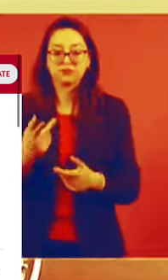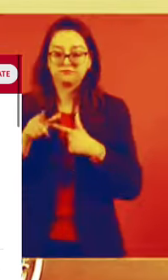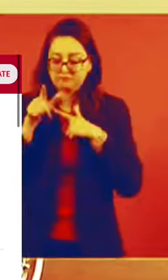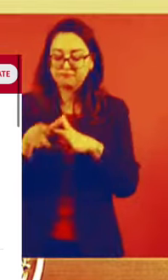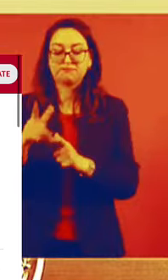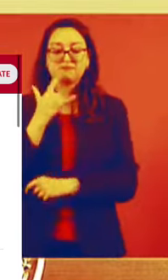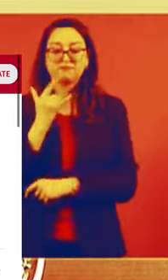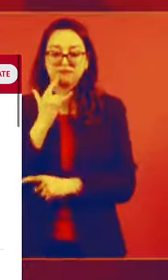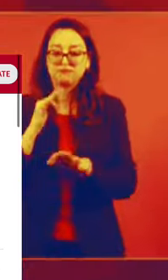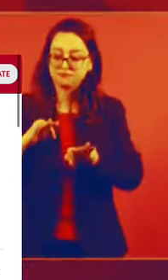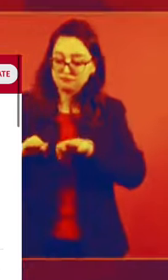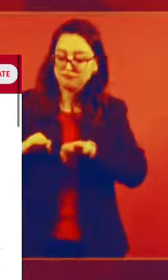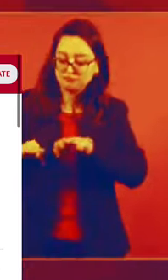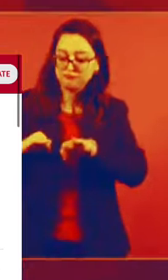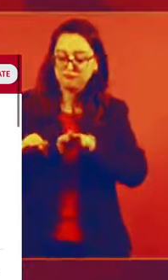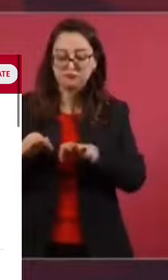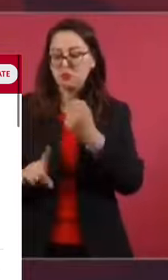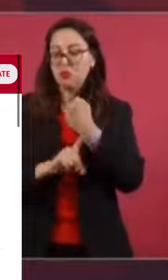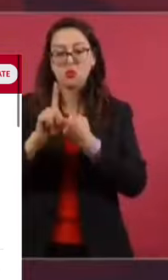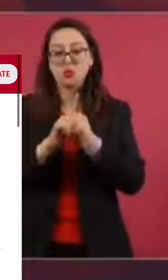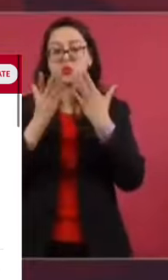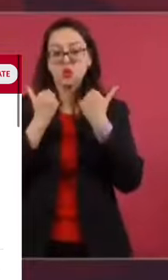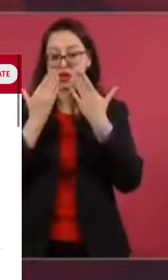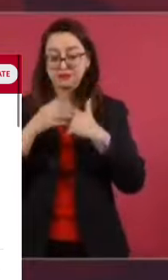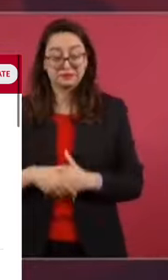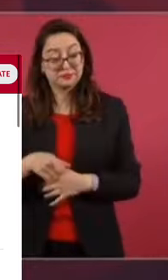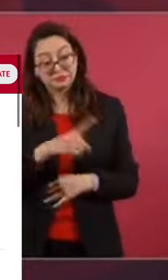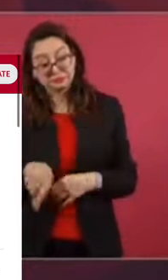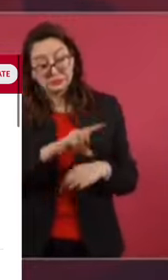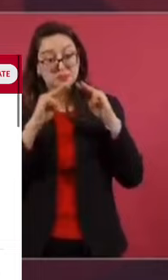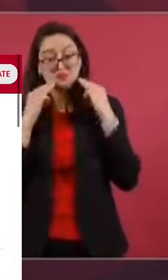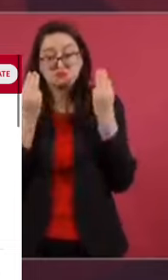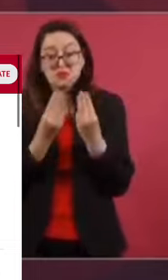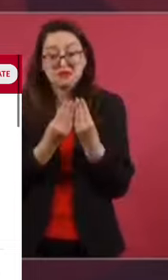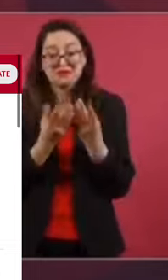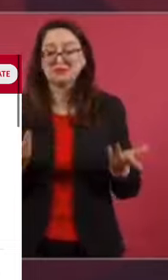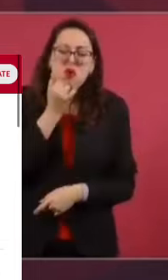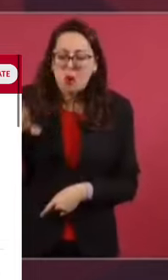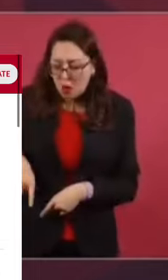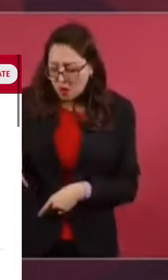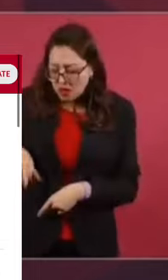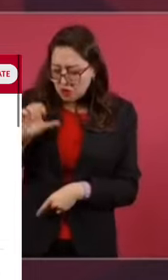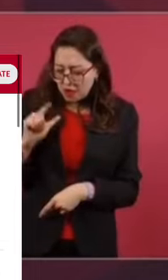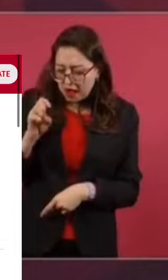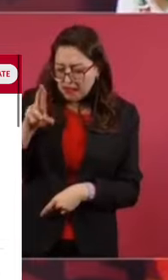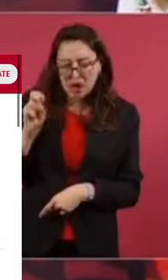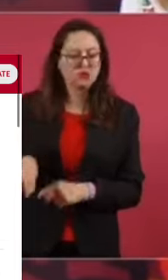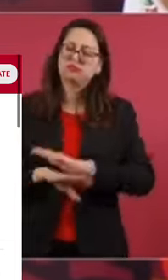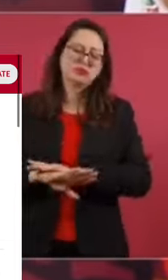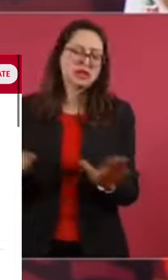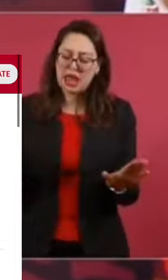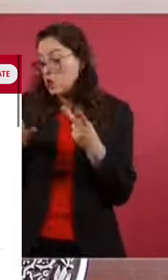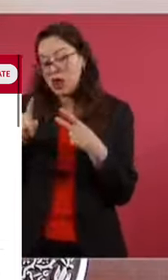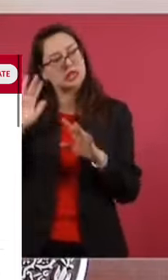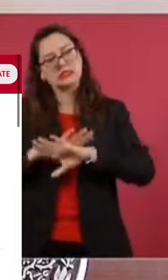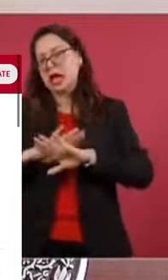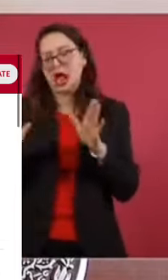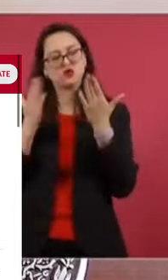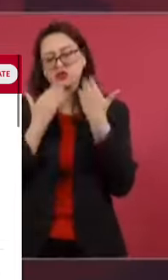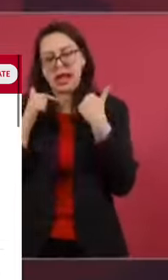trabajando. No hay ningún problema. Acerca del narco, ya no está Calderón ni García Luna.